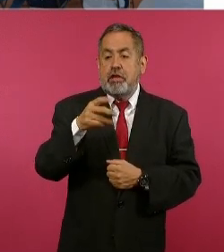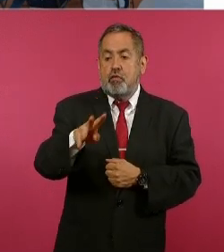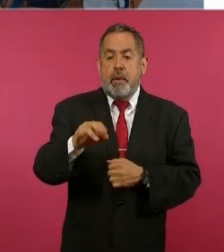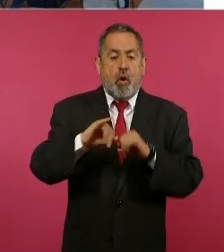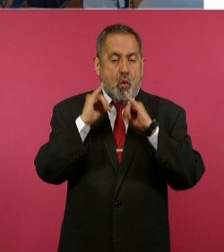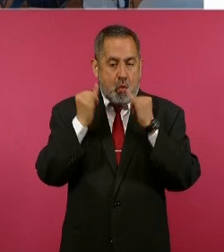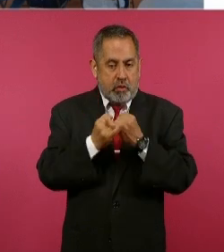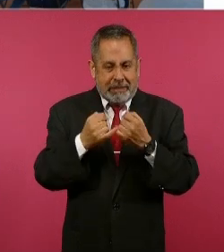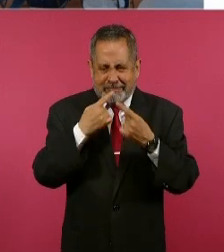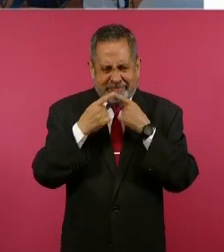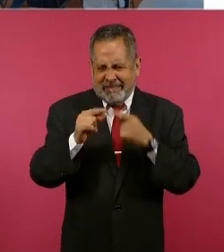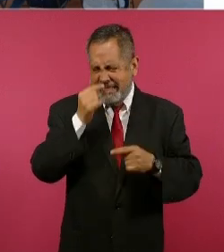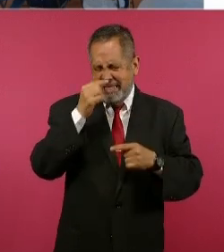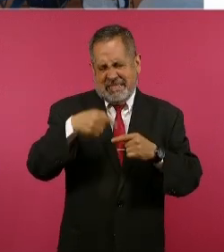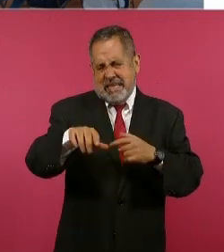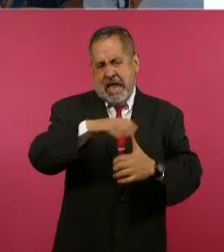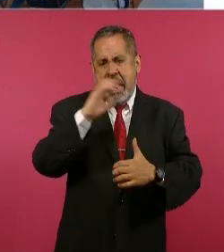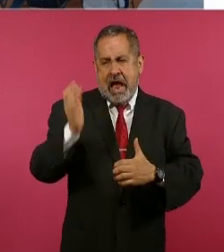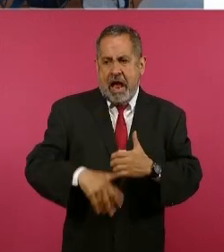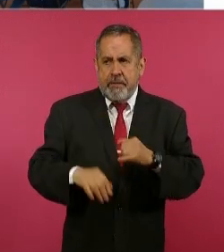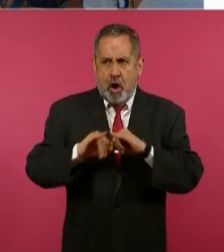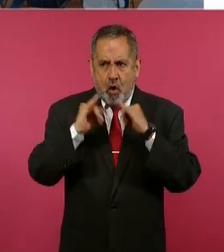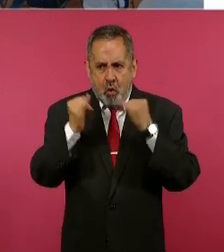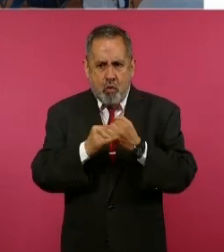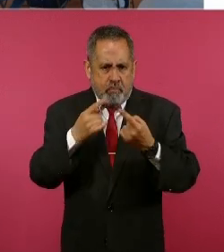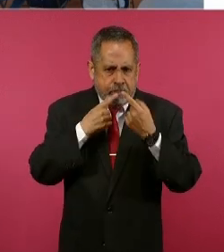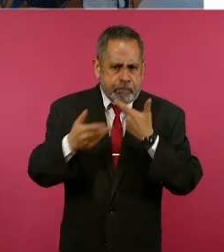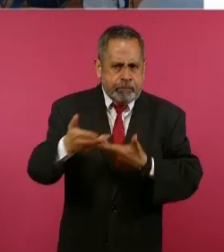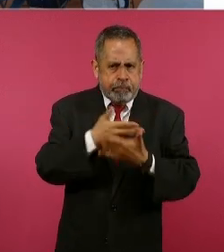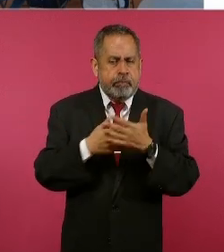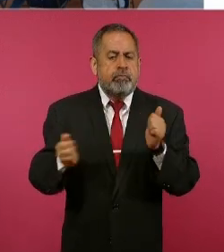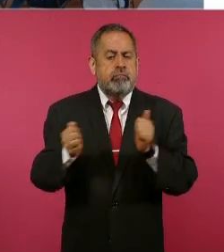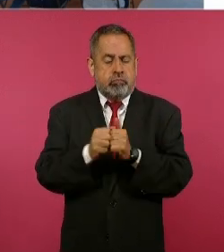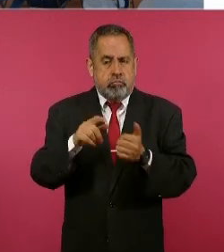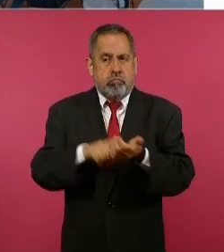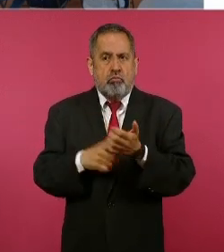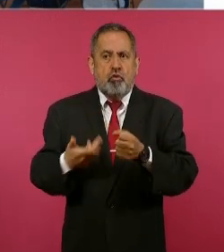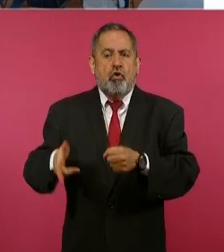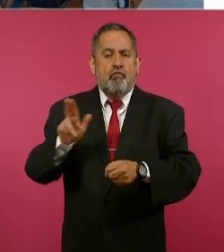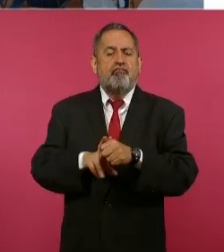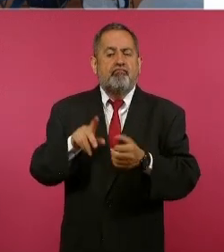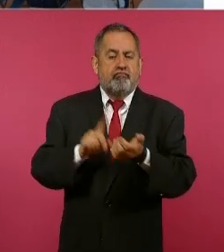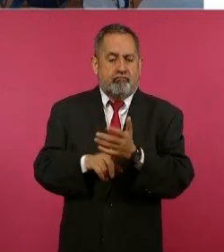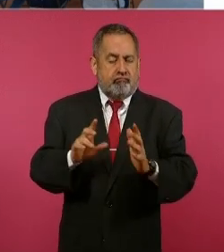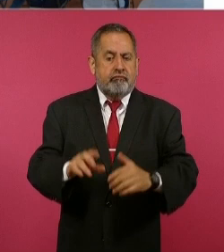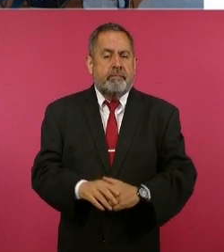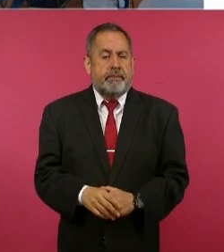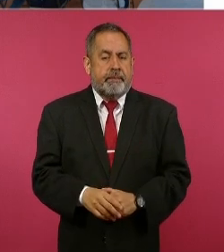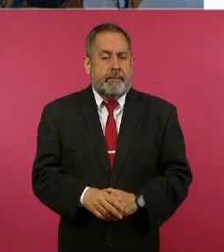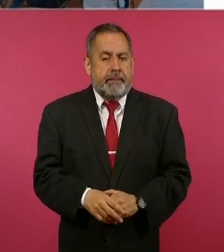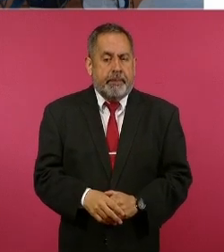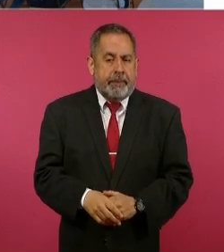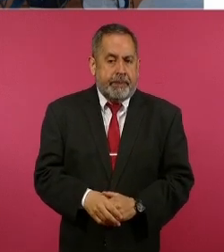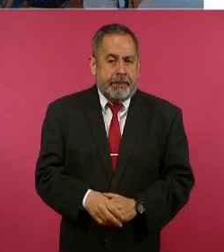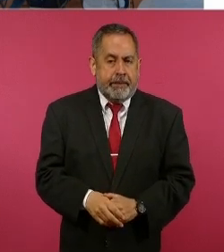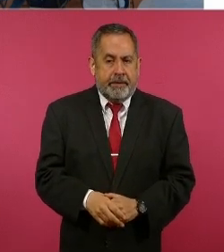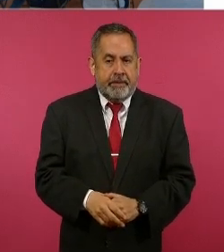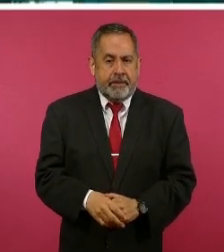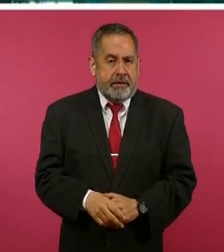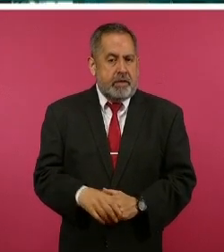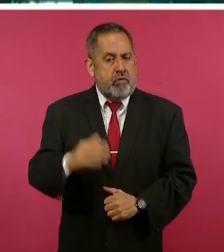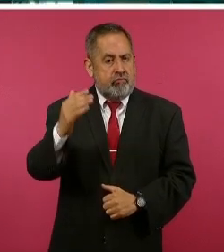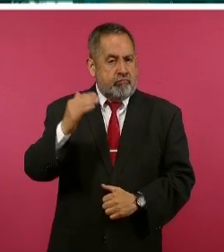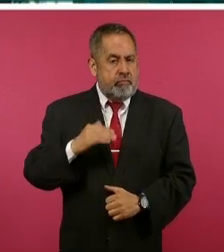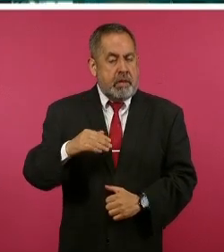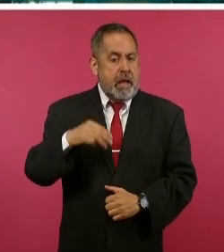prácticamente ya acabamos también todas las asambleas de la clínica de la clínica es nuestra. La siguiente, tenemos el